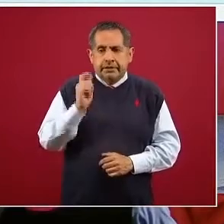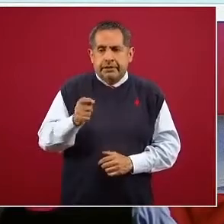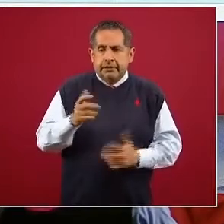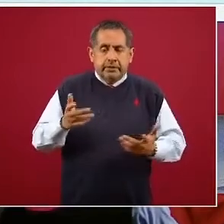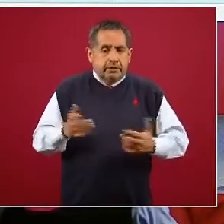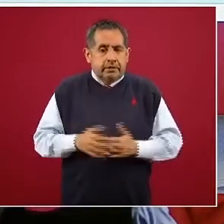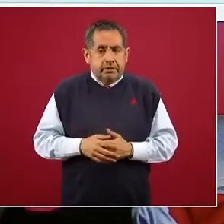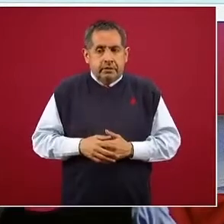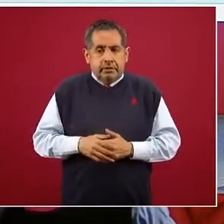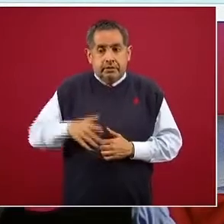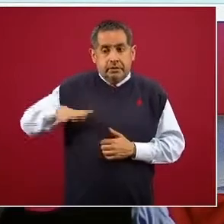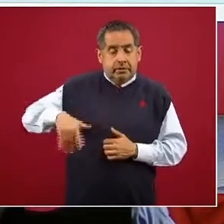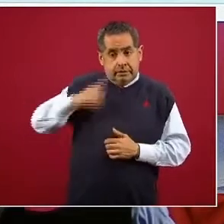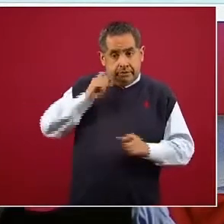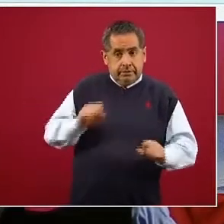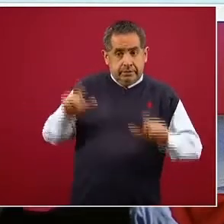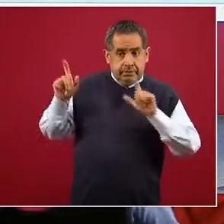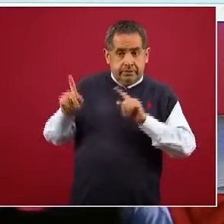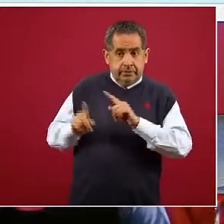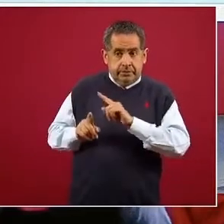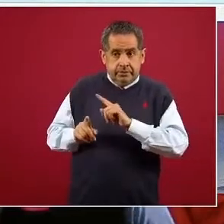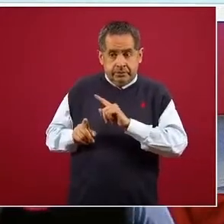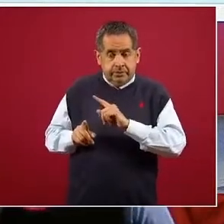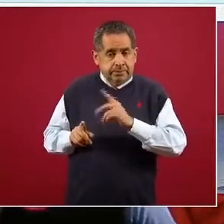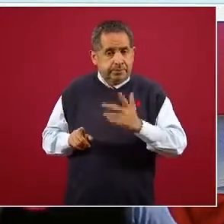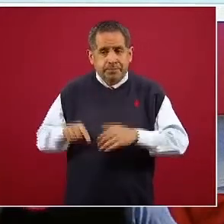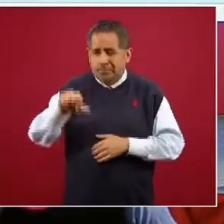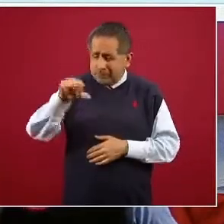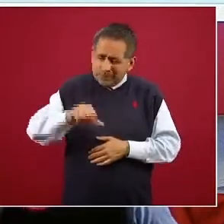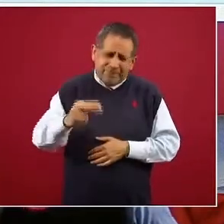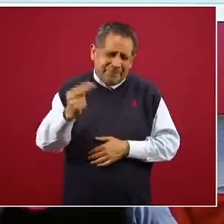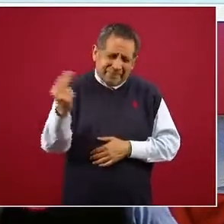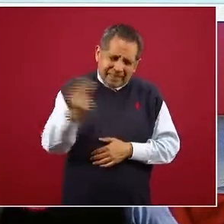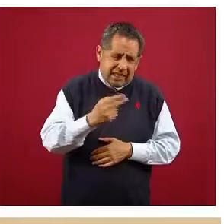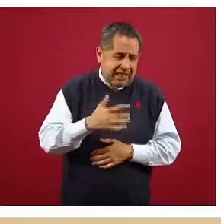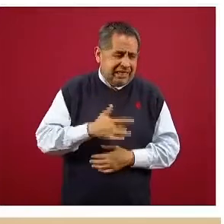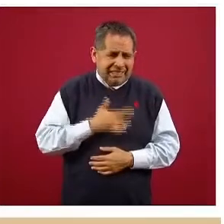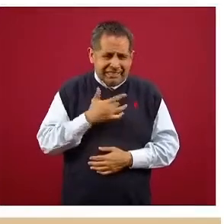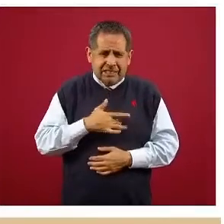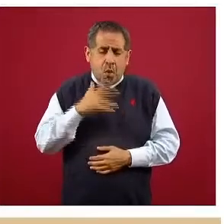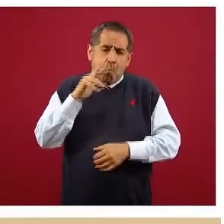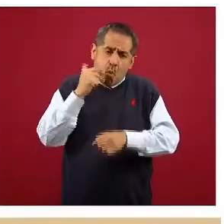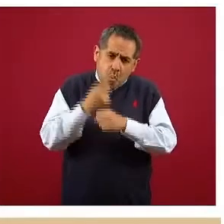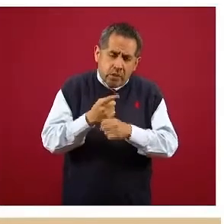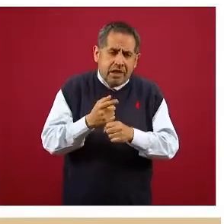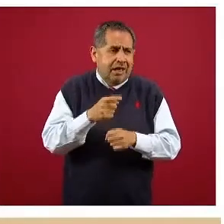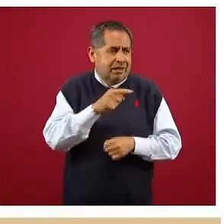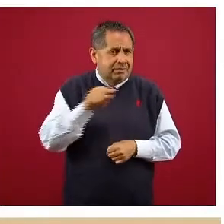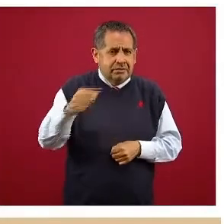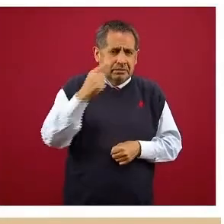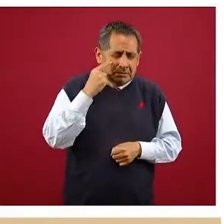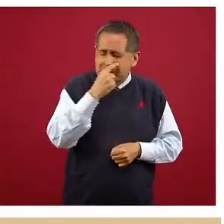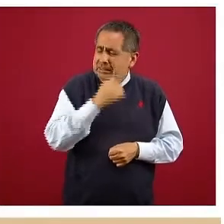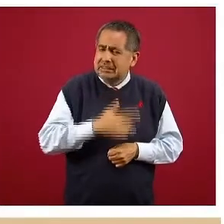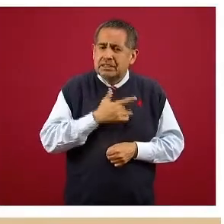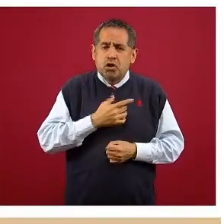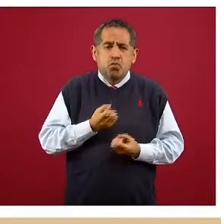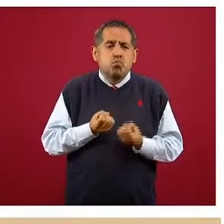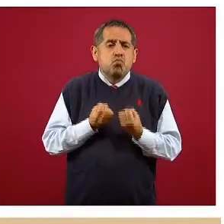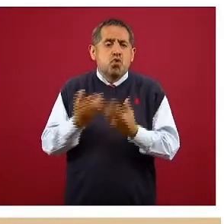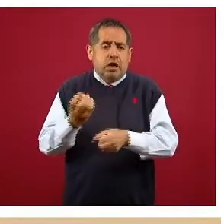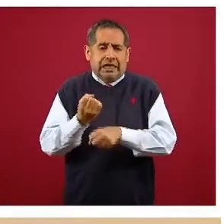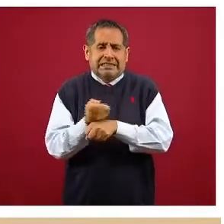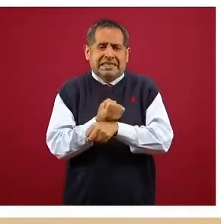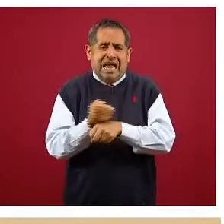Entonces, justo como dice esta diapositiva, hoy necesitamos más donantes voluntarios y altruistas de sangre. ¿Por qué